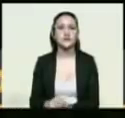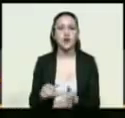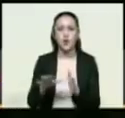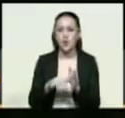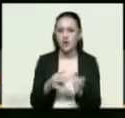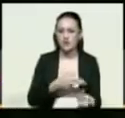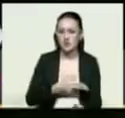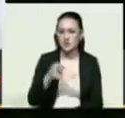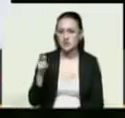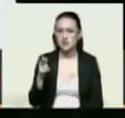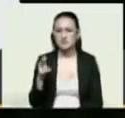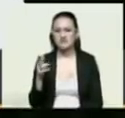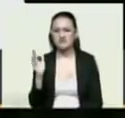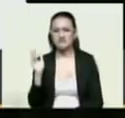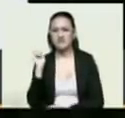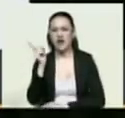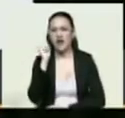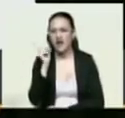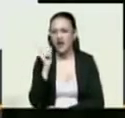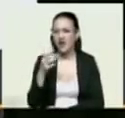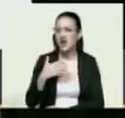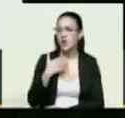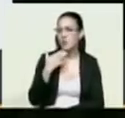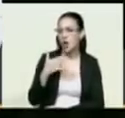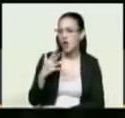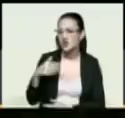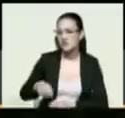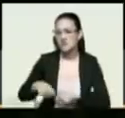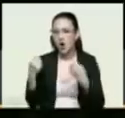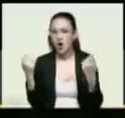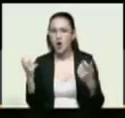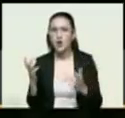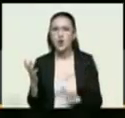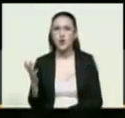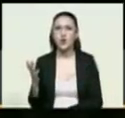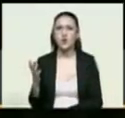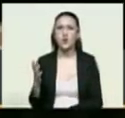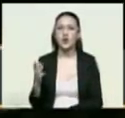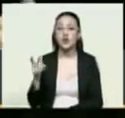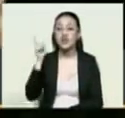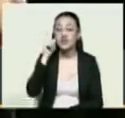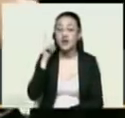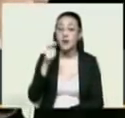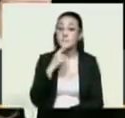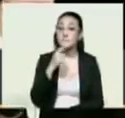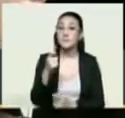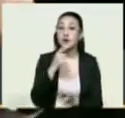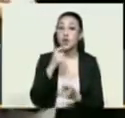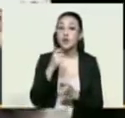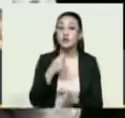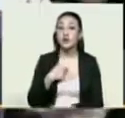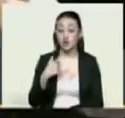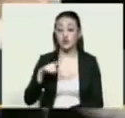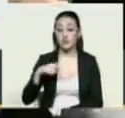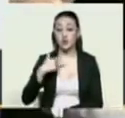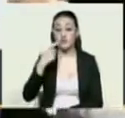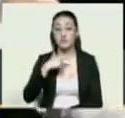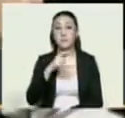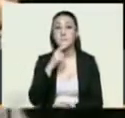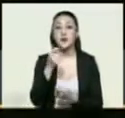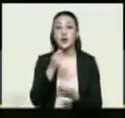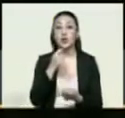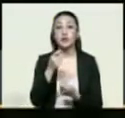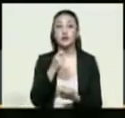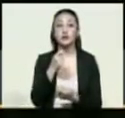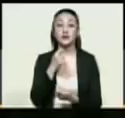armamento, amenazando con acciones armadas, atacando el día del periodista. Yo soy periodista, somos periodistas,